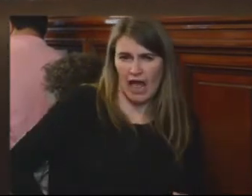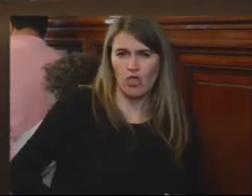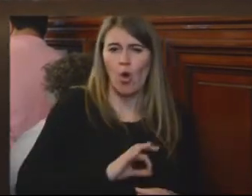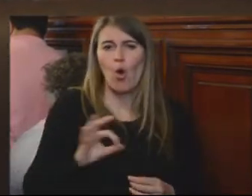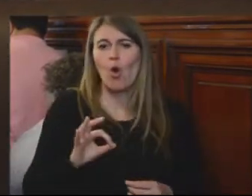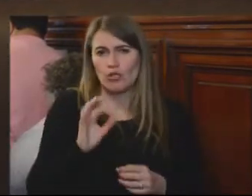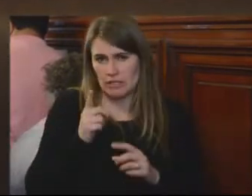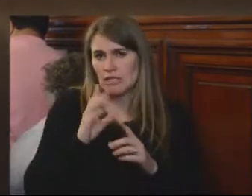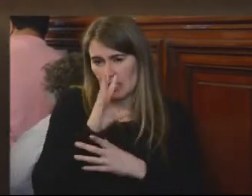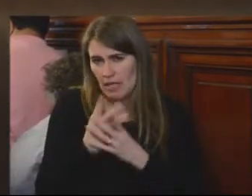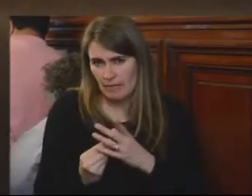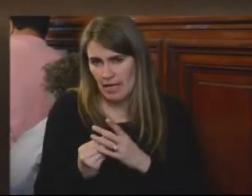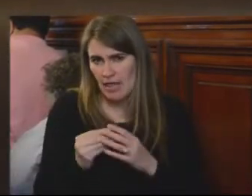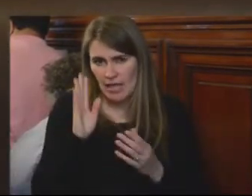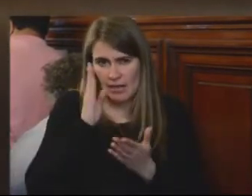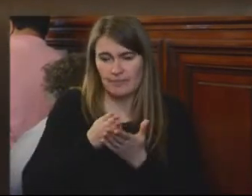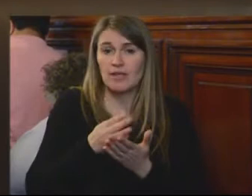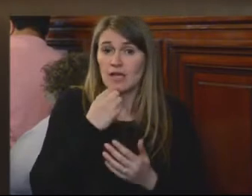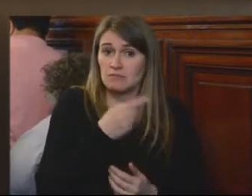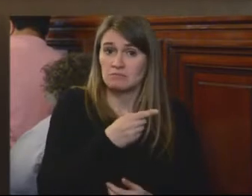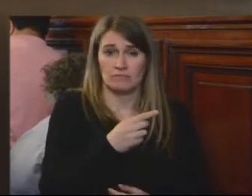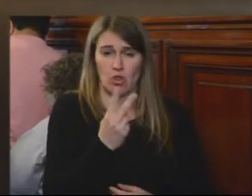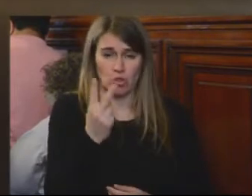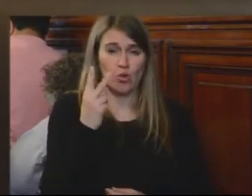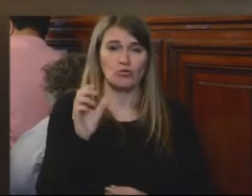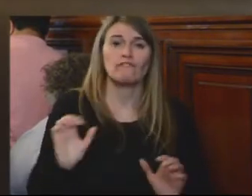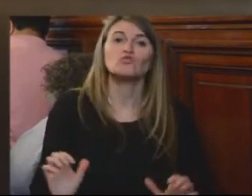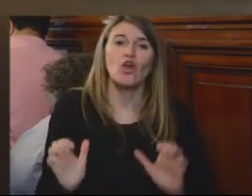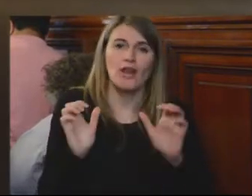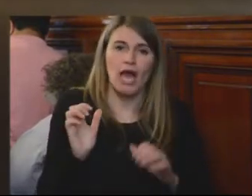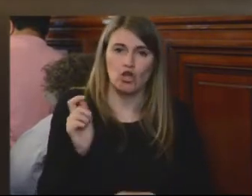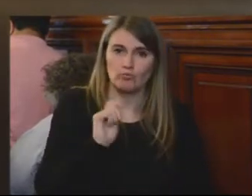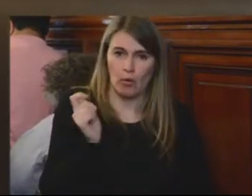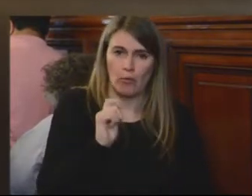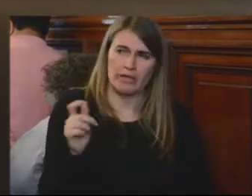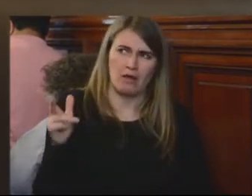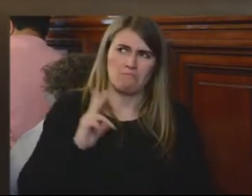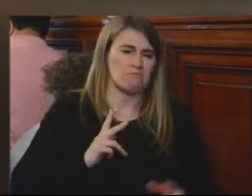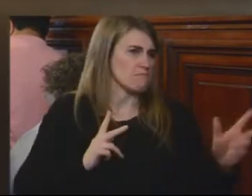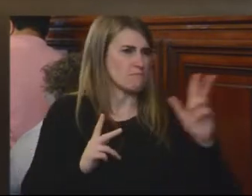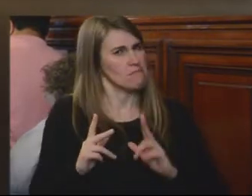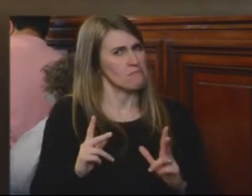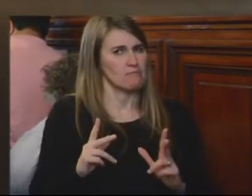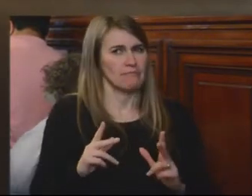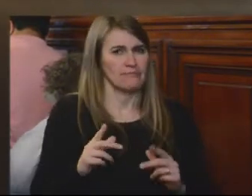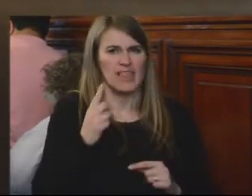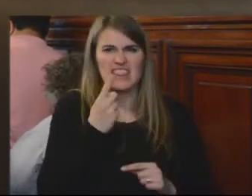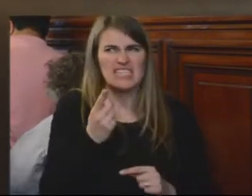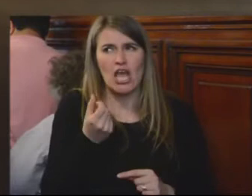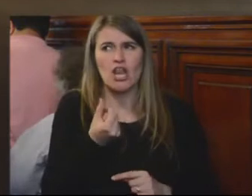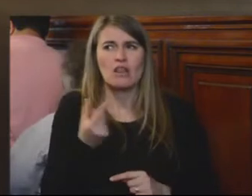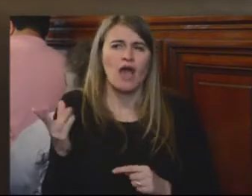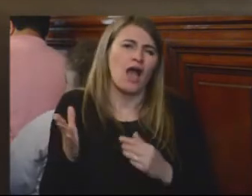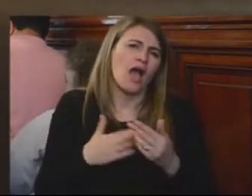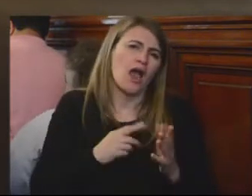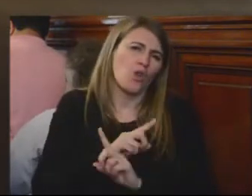fueron muy resonantes las declaraciones de dos funcionarios públicos que relativizaron el número de desaparecidos y el